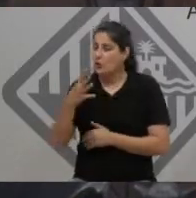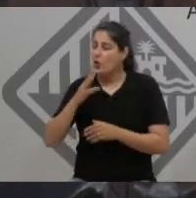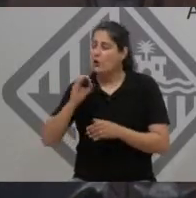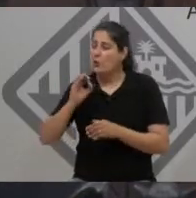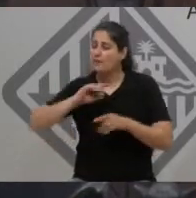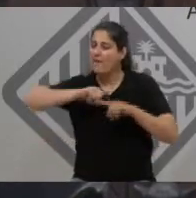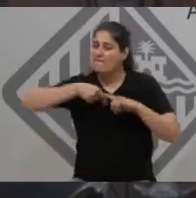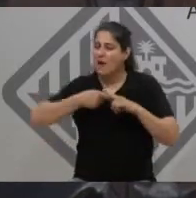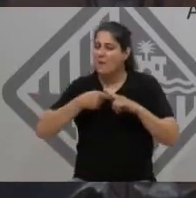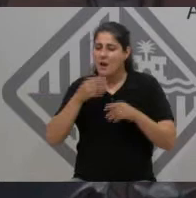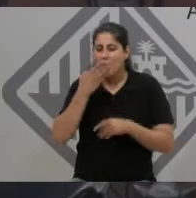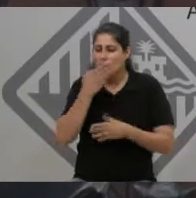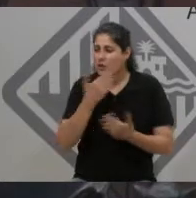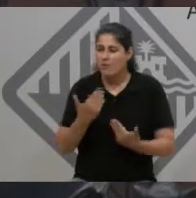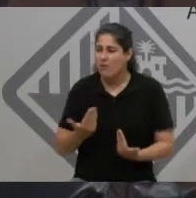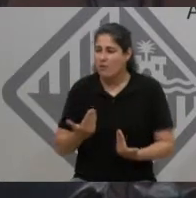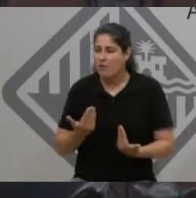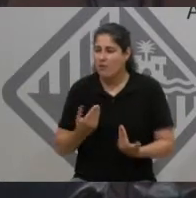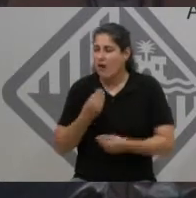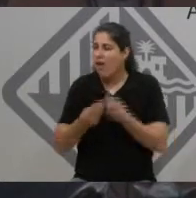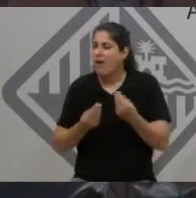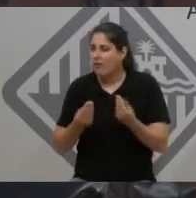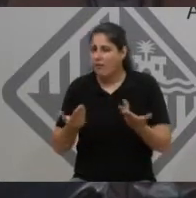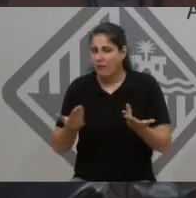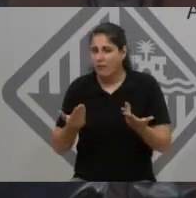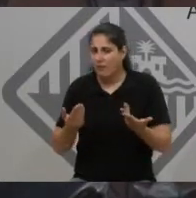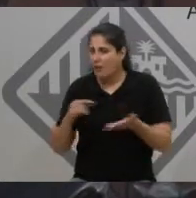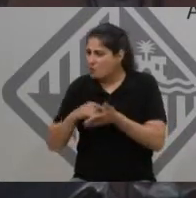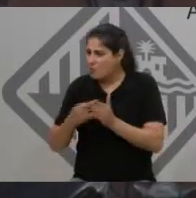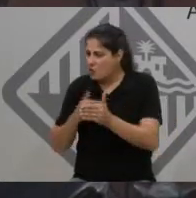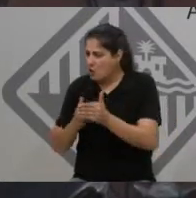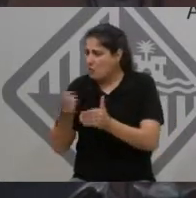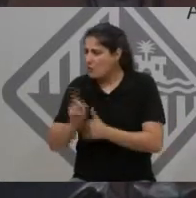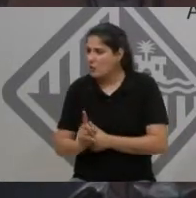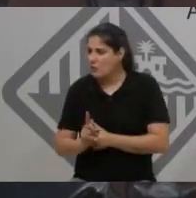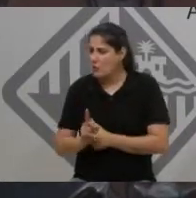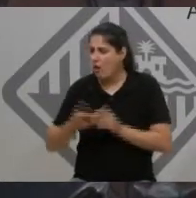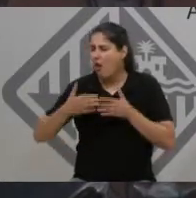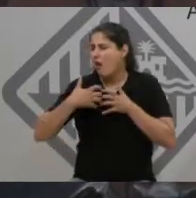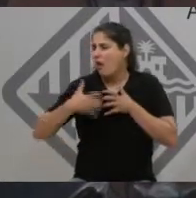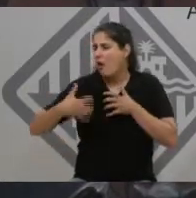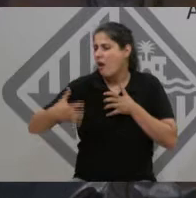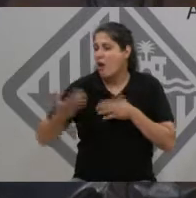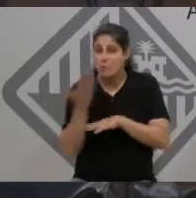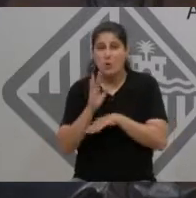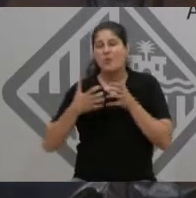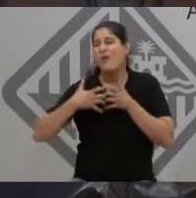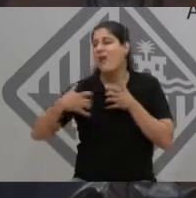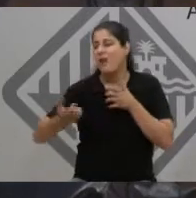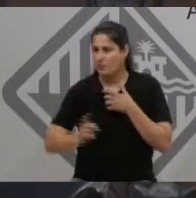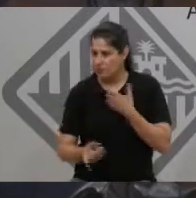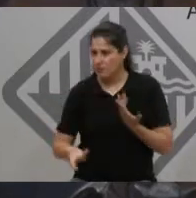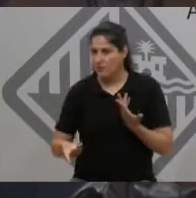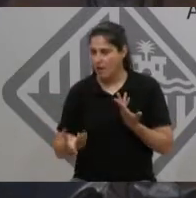escoleta pública? ¿Qué hacen? ¿A corto plazo? ¿No es a corto plazo? ¿Qué hacen? ¿A largo plazo ustedes proponen propuestas? No, lo que se necesita es